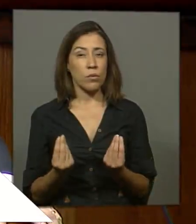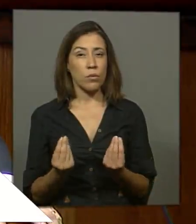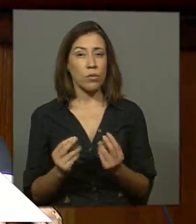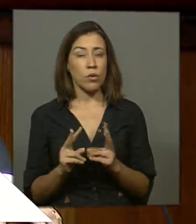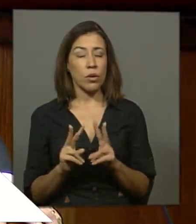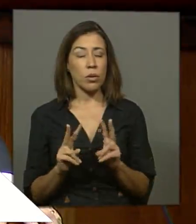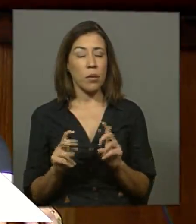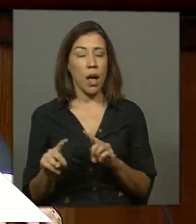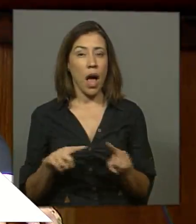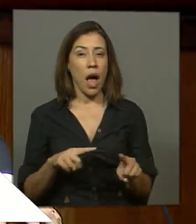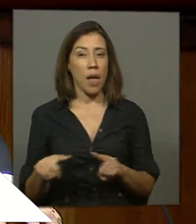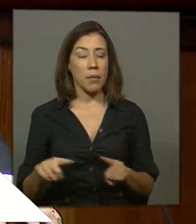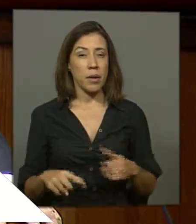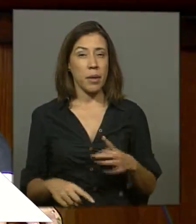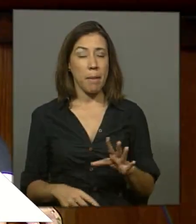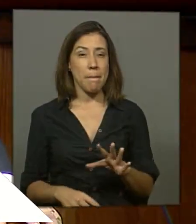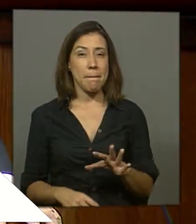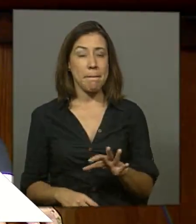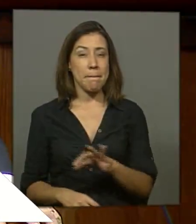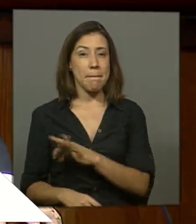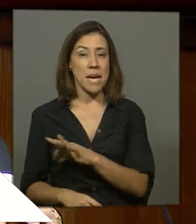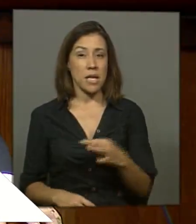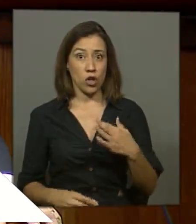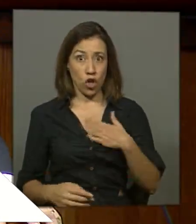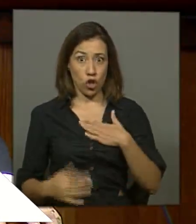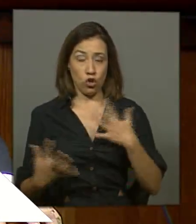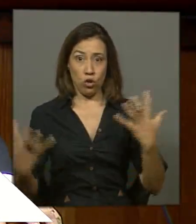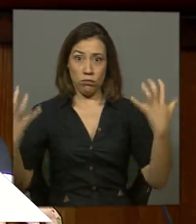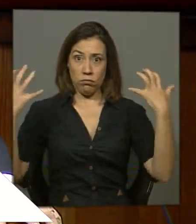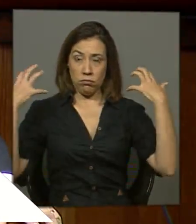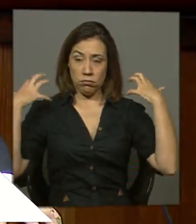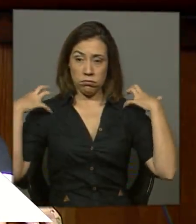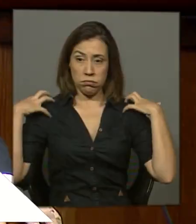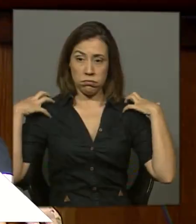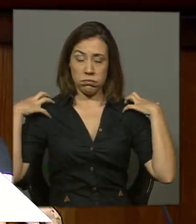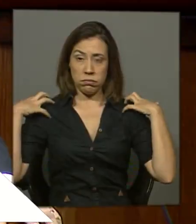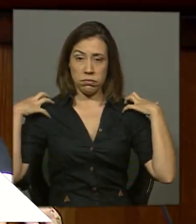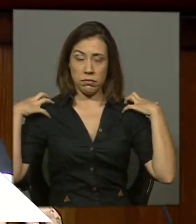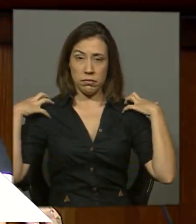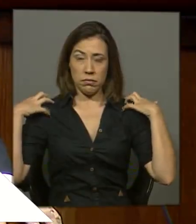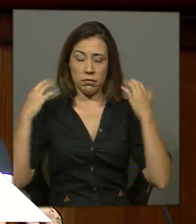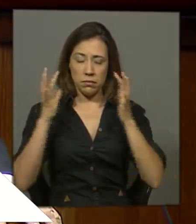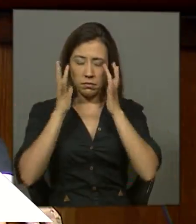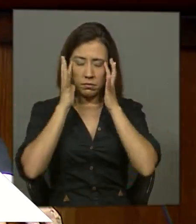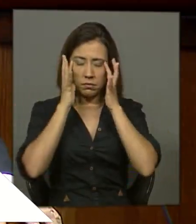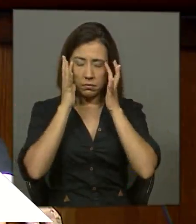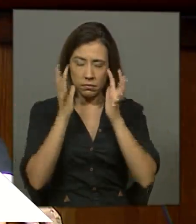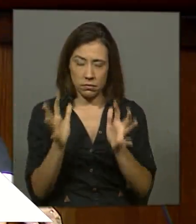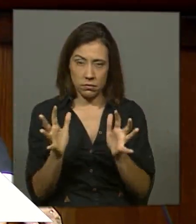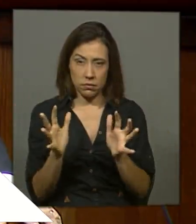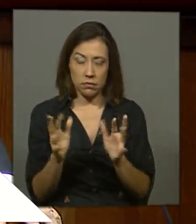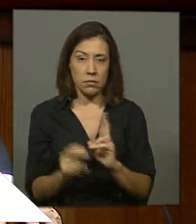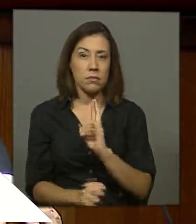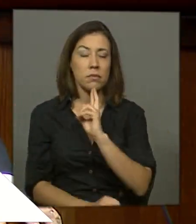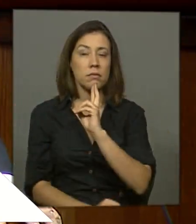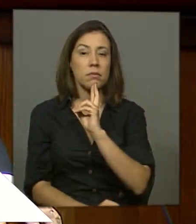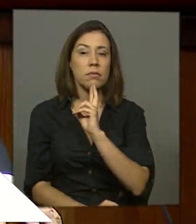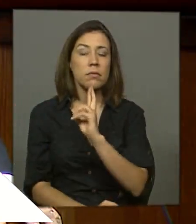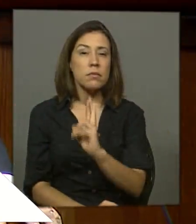administrativo del ministerio que dirijo se dedica a